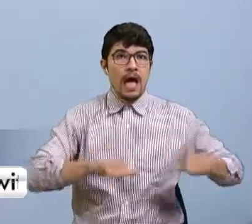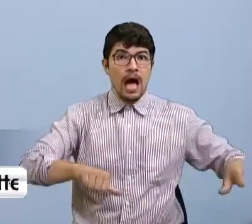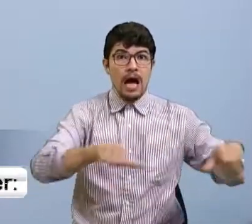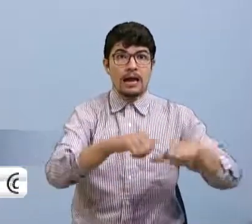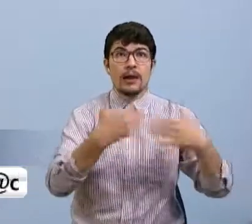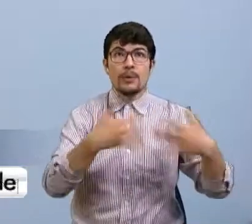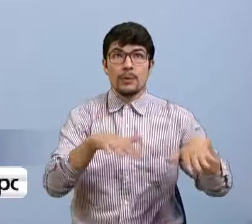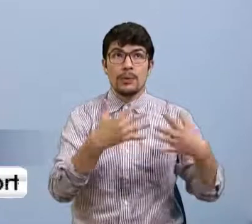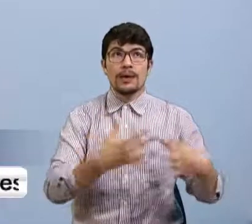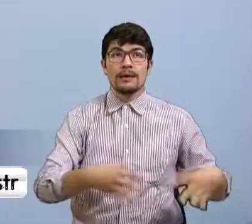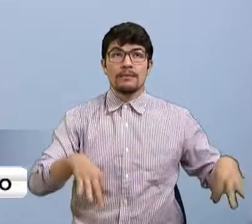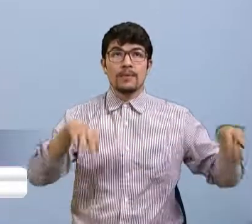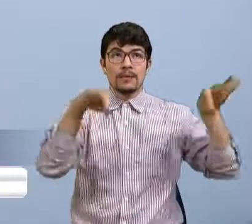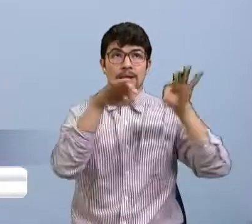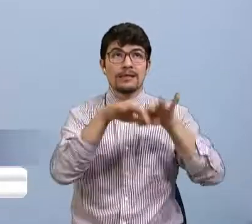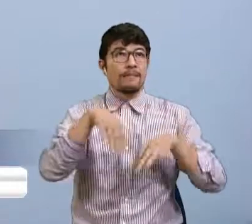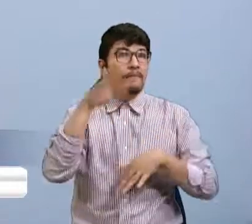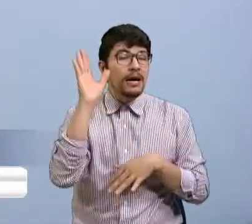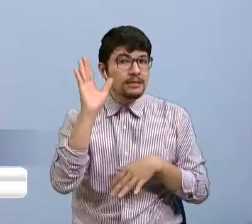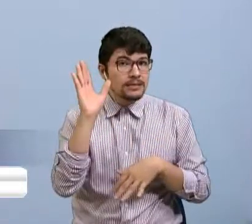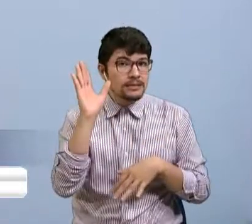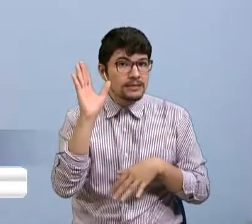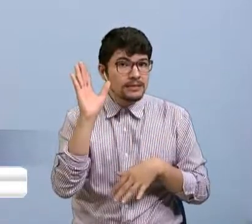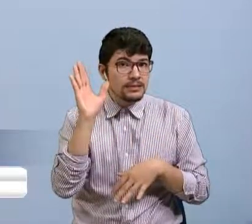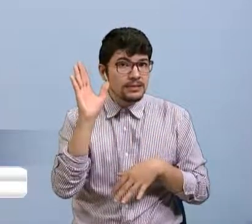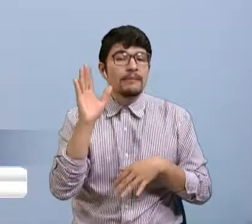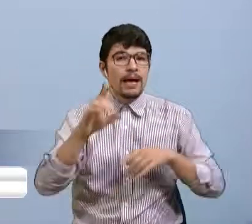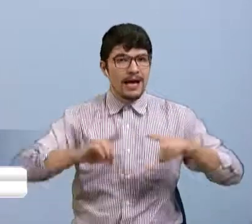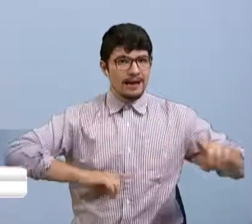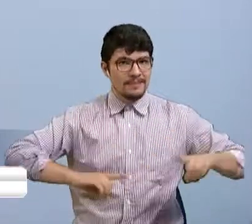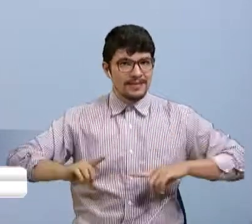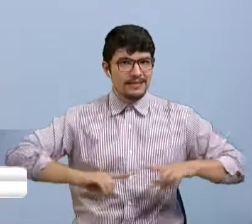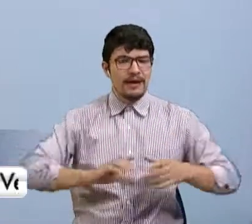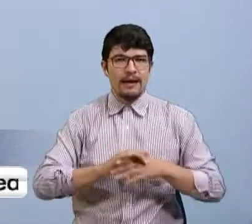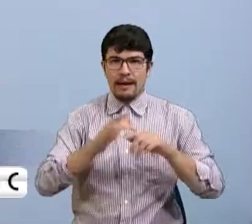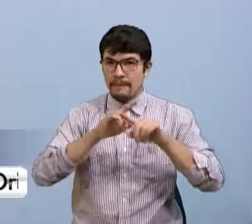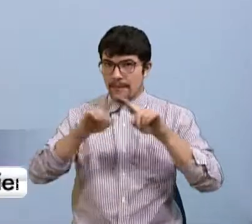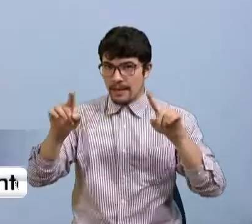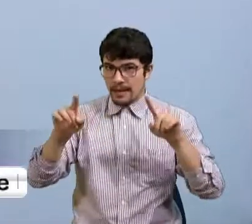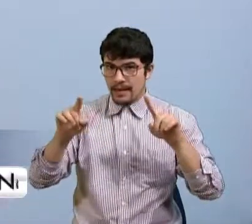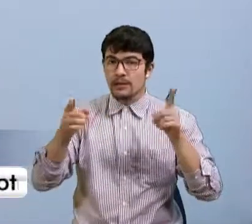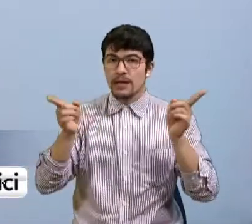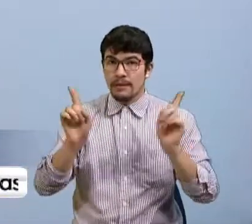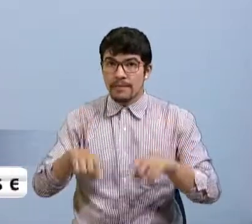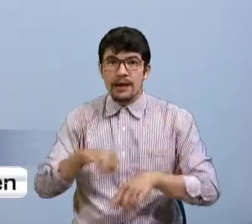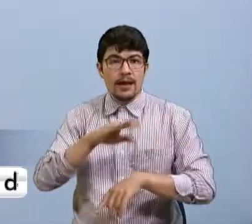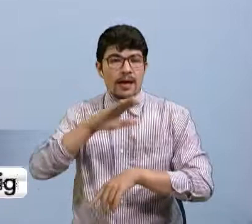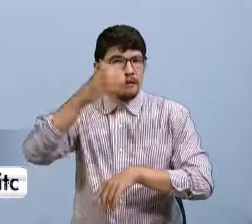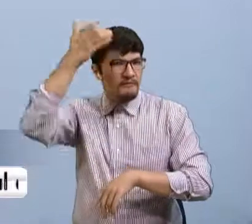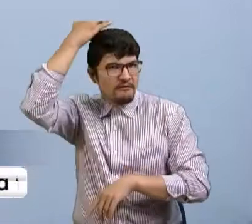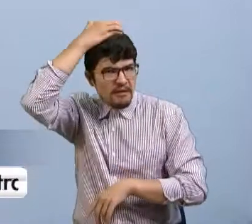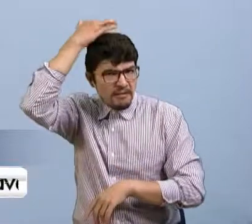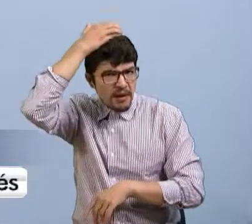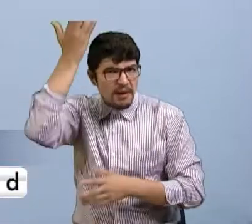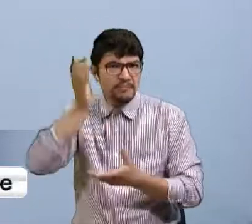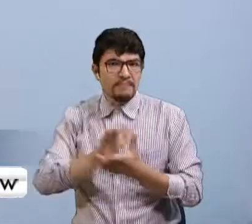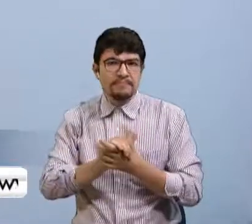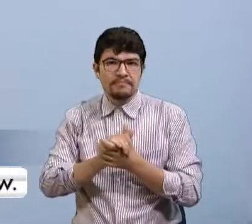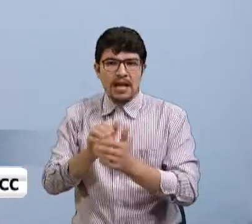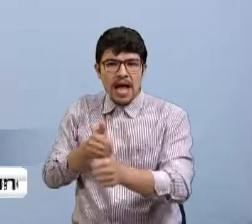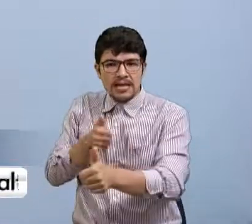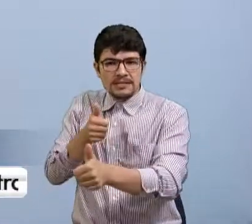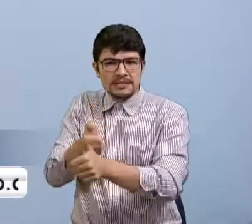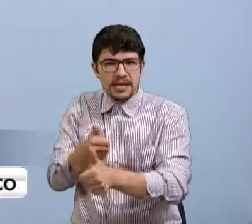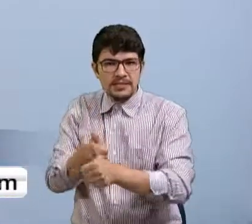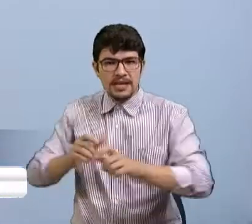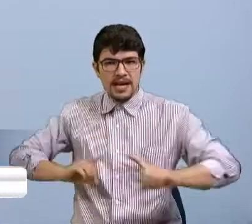importantes sobre todo en la parte administrativa pero tenemos enfermería tenemos asistencia